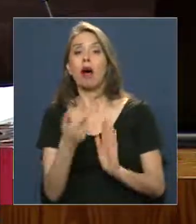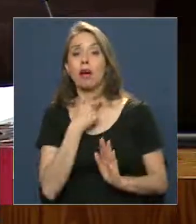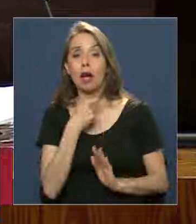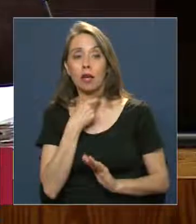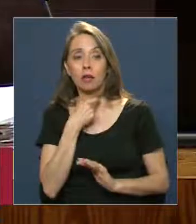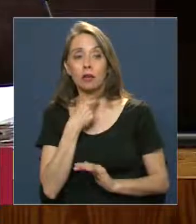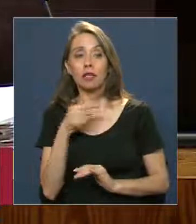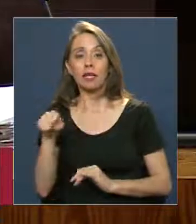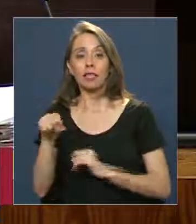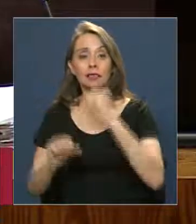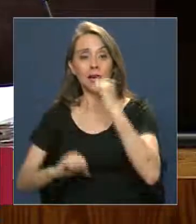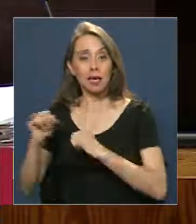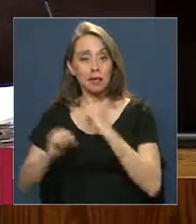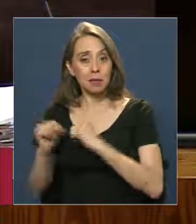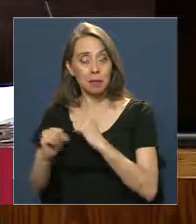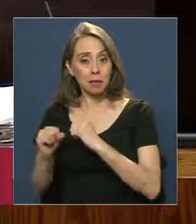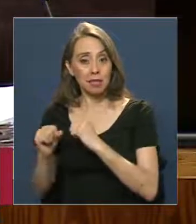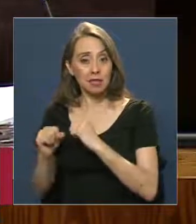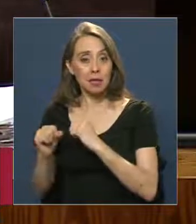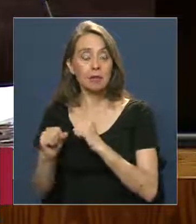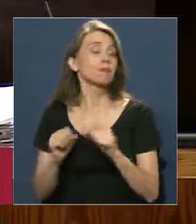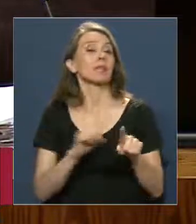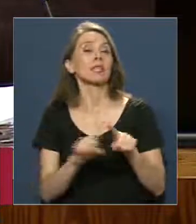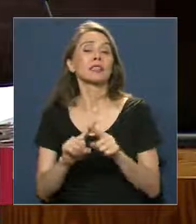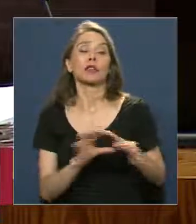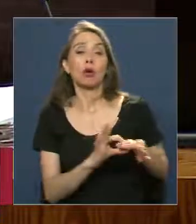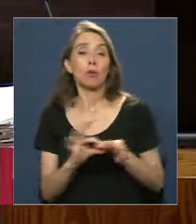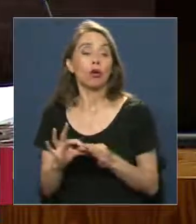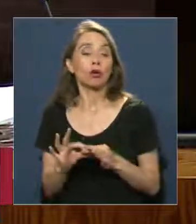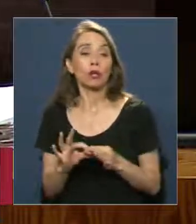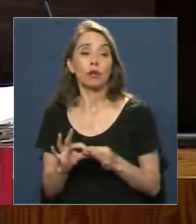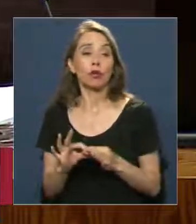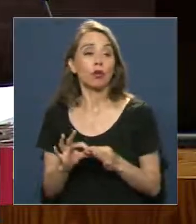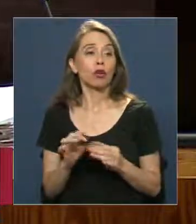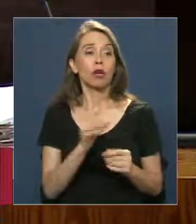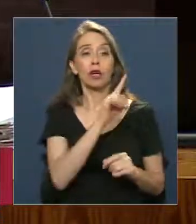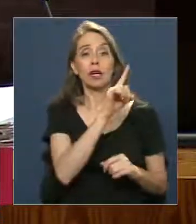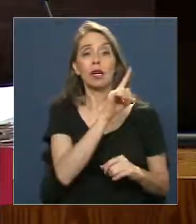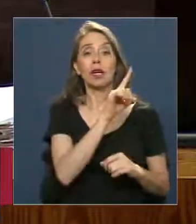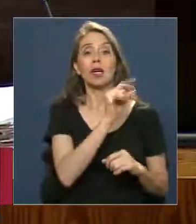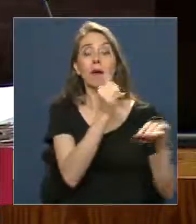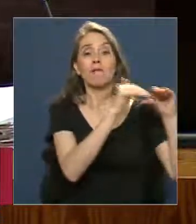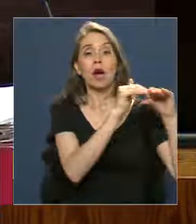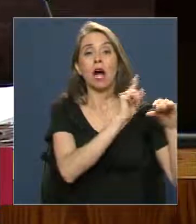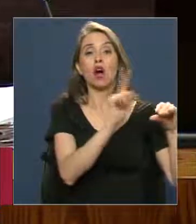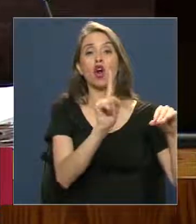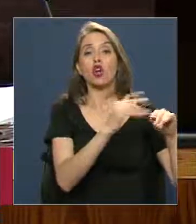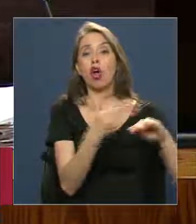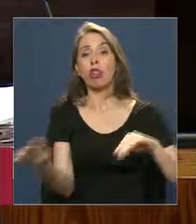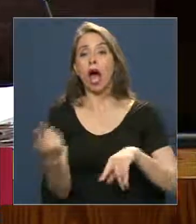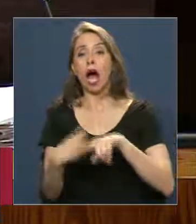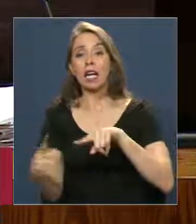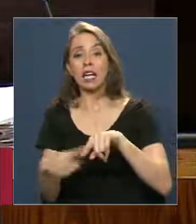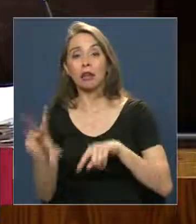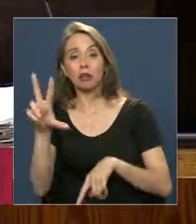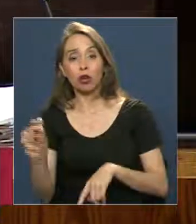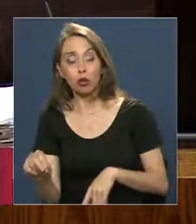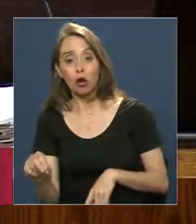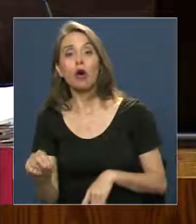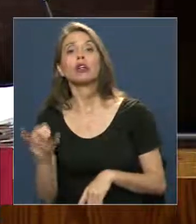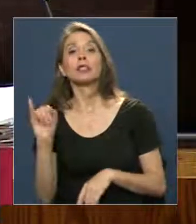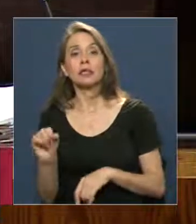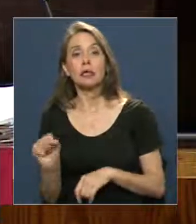para que estas empresas, que por diversos motivos no tienen un acceso al crédito bancario financiero, sí lo puedan